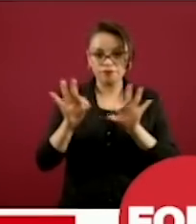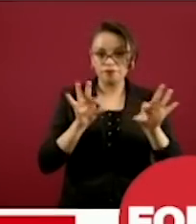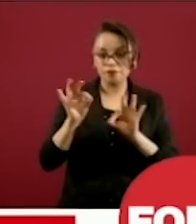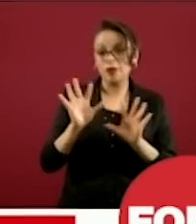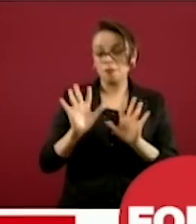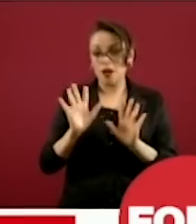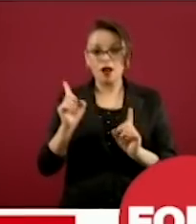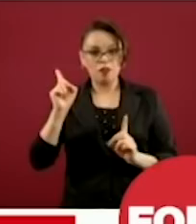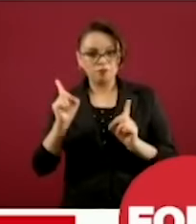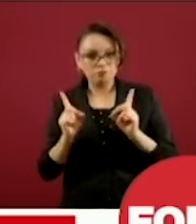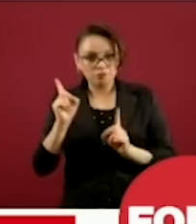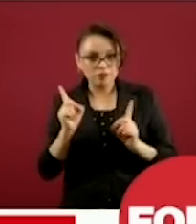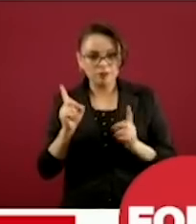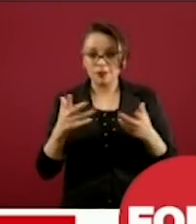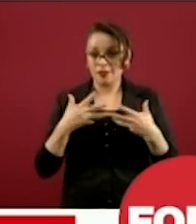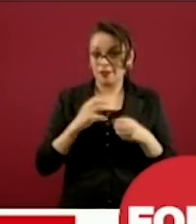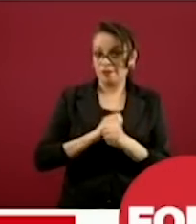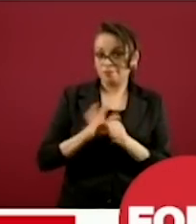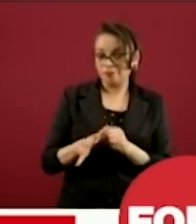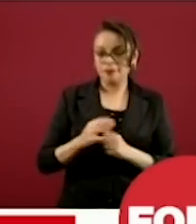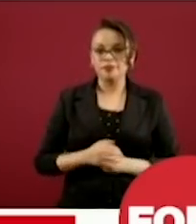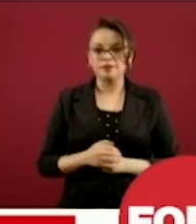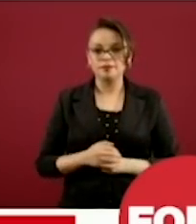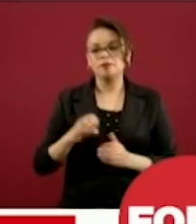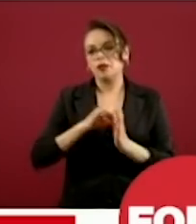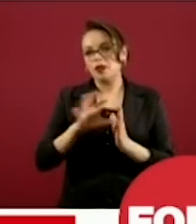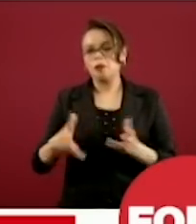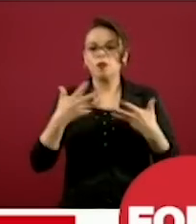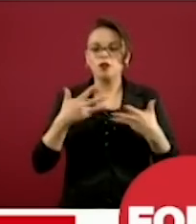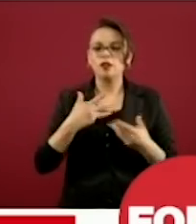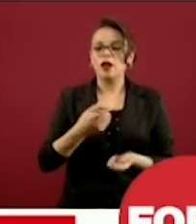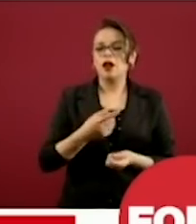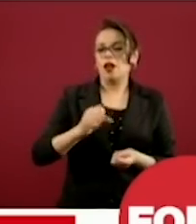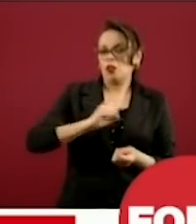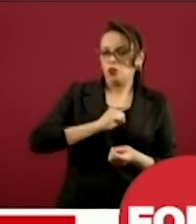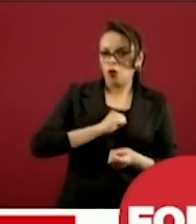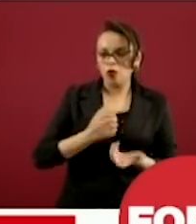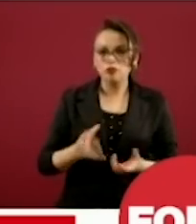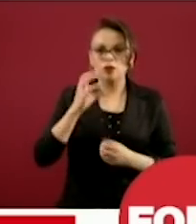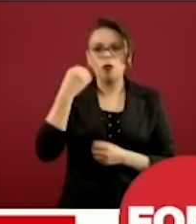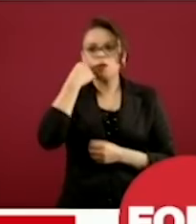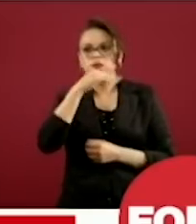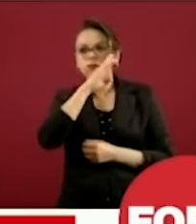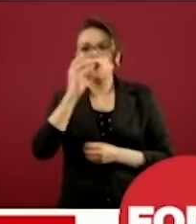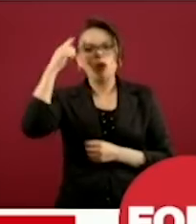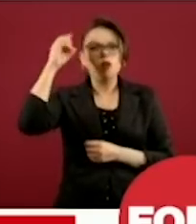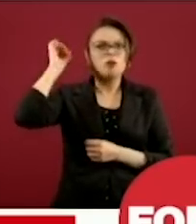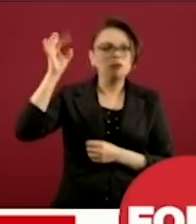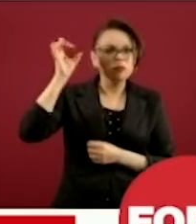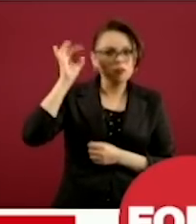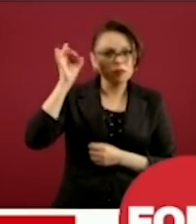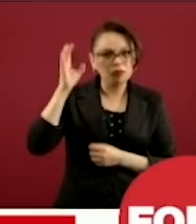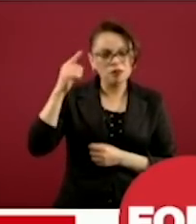que presentó a lo mejor tos con fiebre, o a lo mejor presentó tos y dolor de cabeza, o presentó fiebre